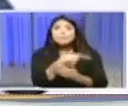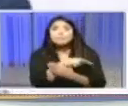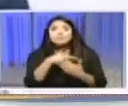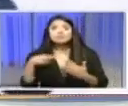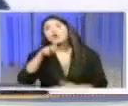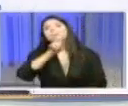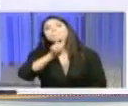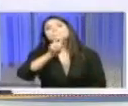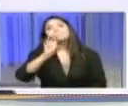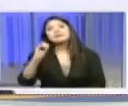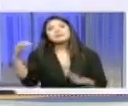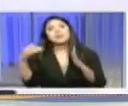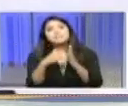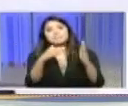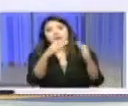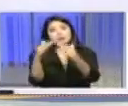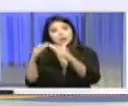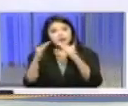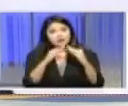1.020.000 hogares.